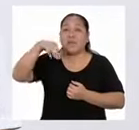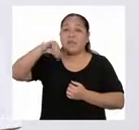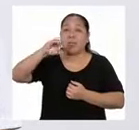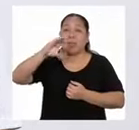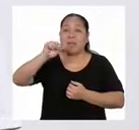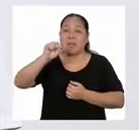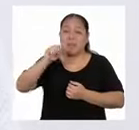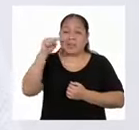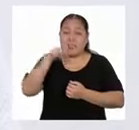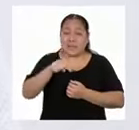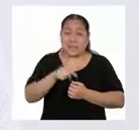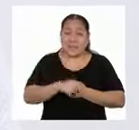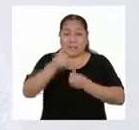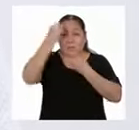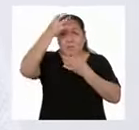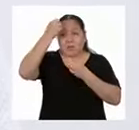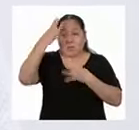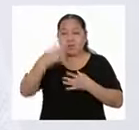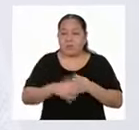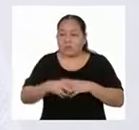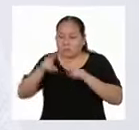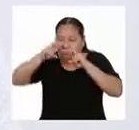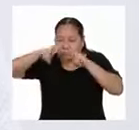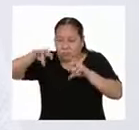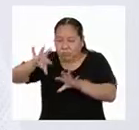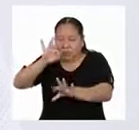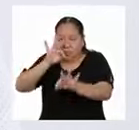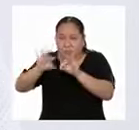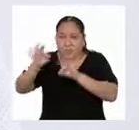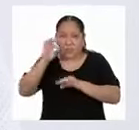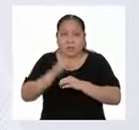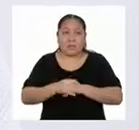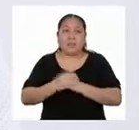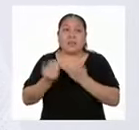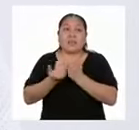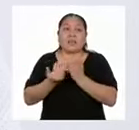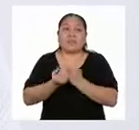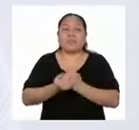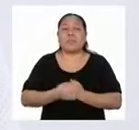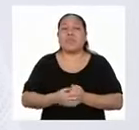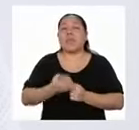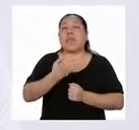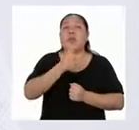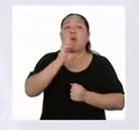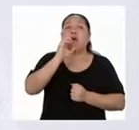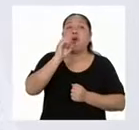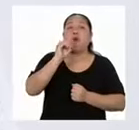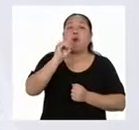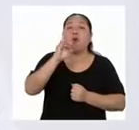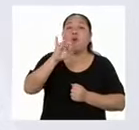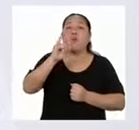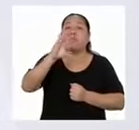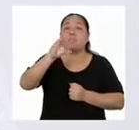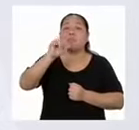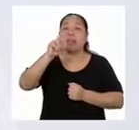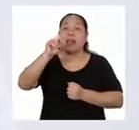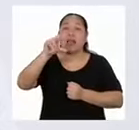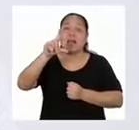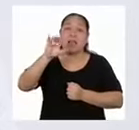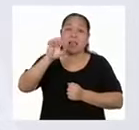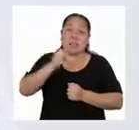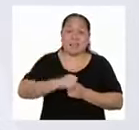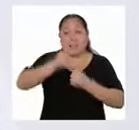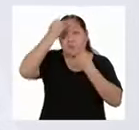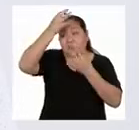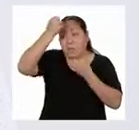por filtros académicos. Y los documentos oficiales refieren a los materiales de entidades del Estado, que pueden ser informativos,